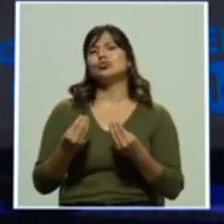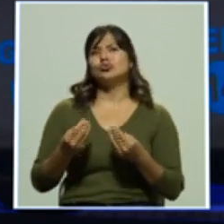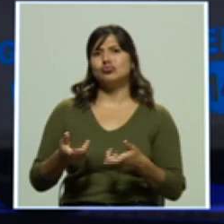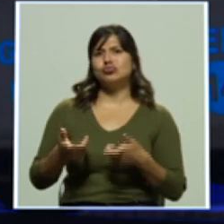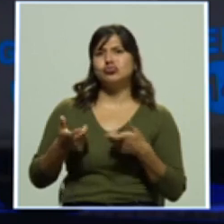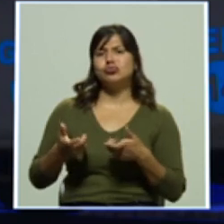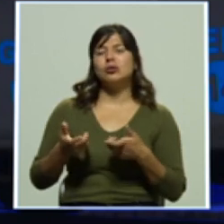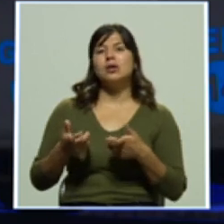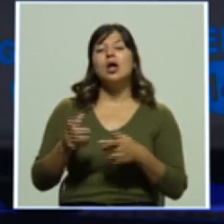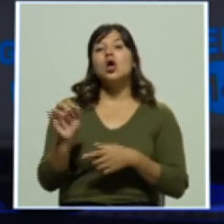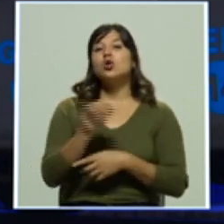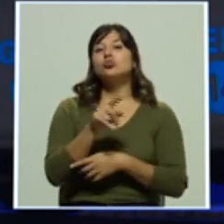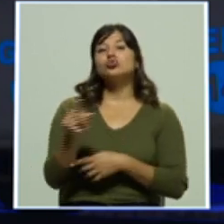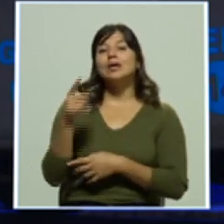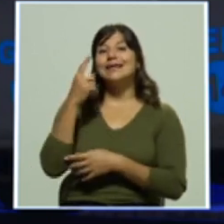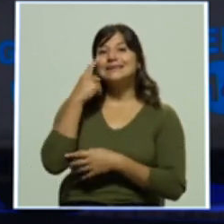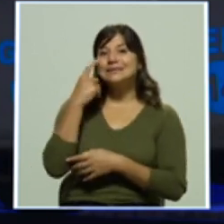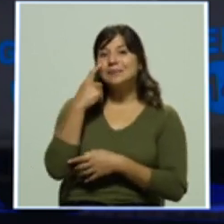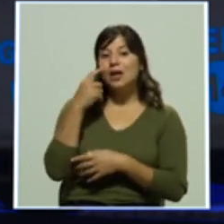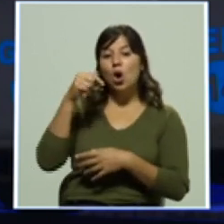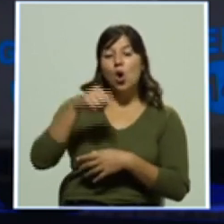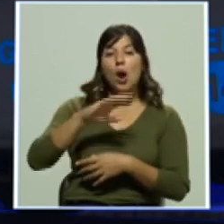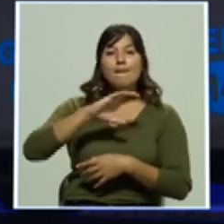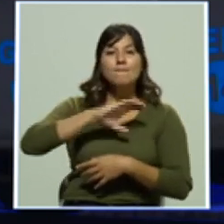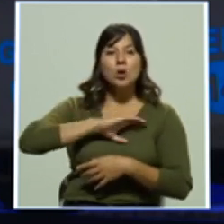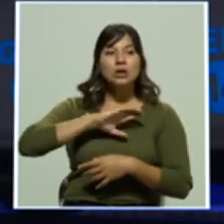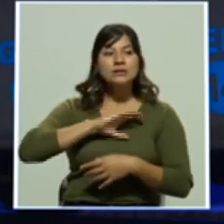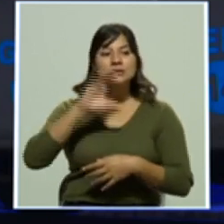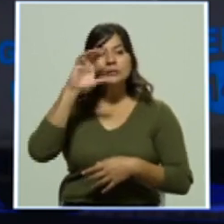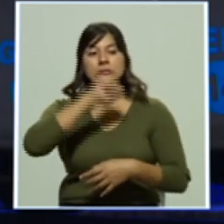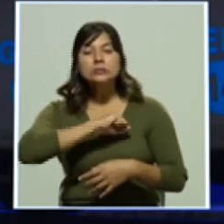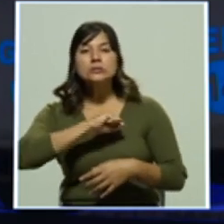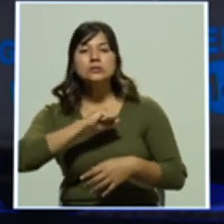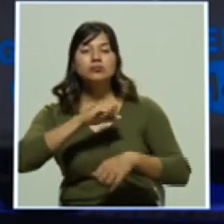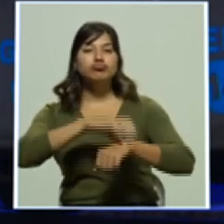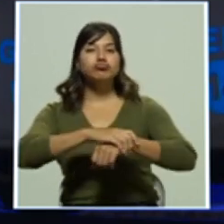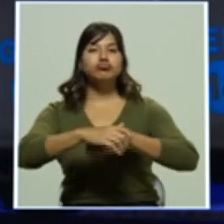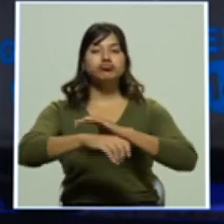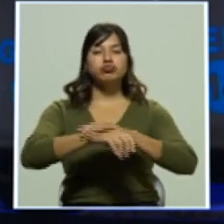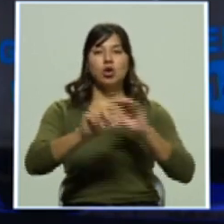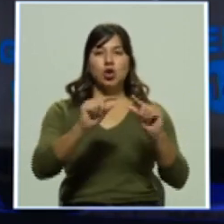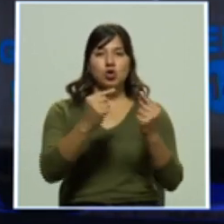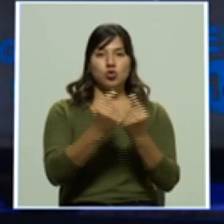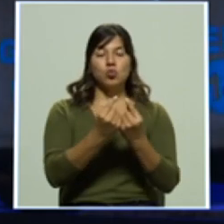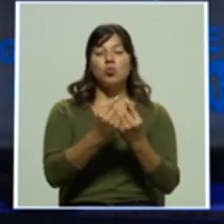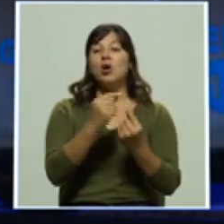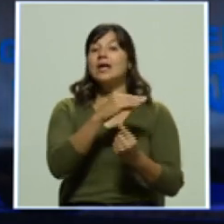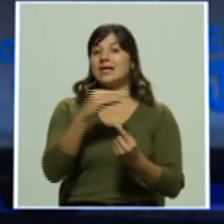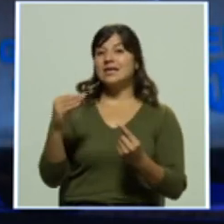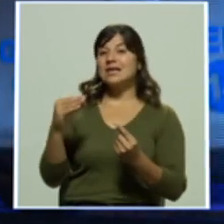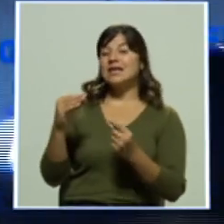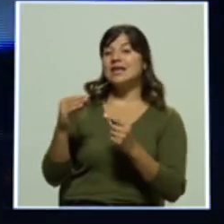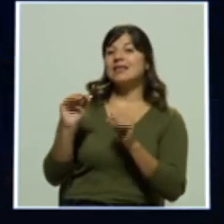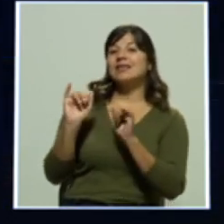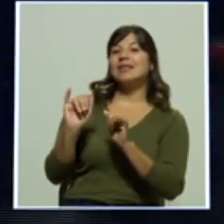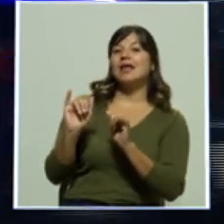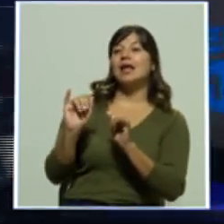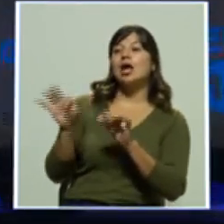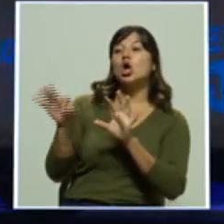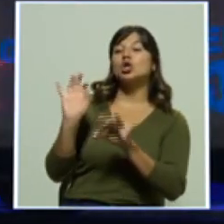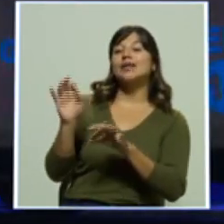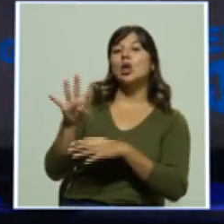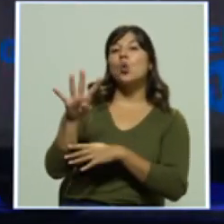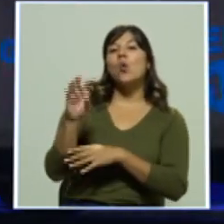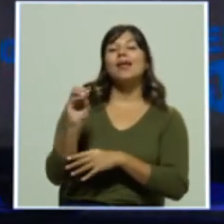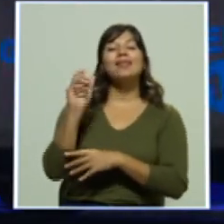Migración. Como ustedes oyeron, desarticula toda la banda, detiene personas y más de 40 personas, mujeres víctimas de estos hechos que se